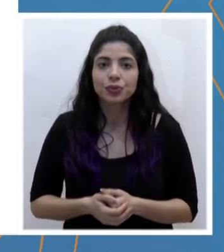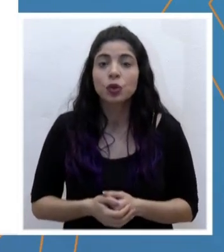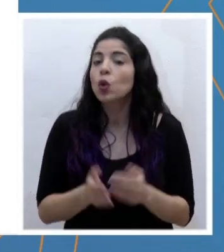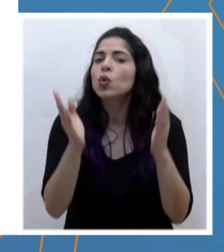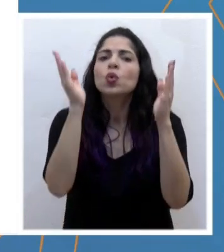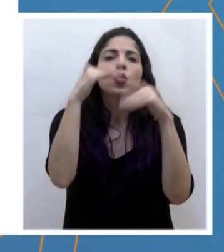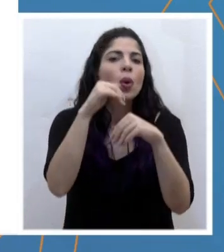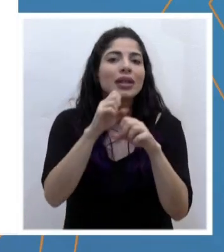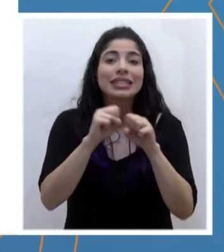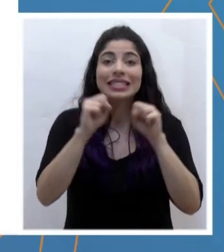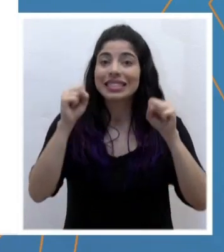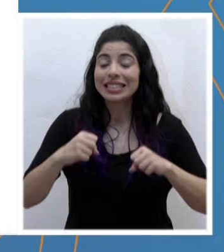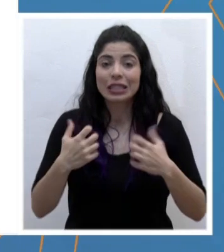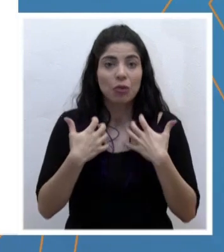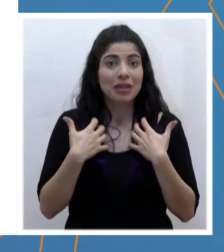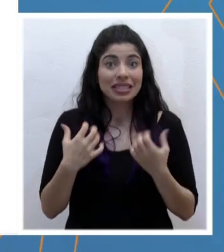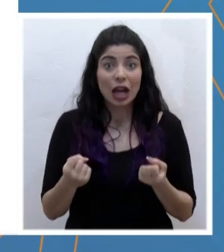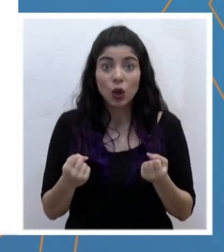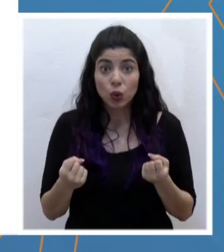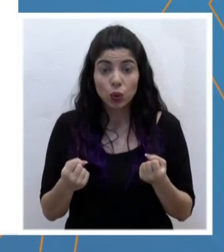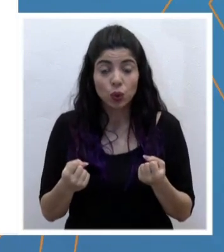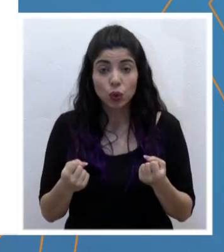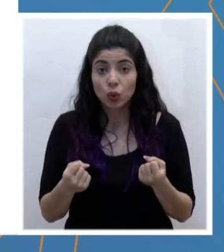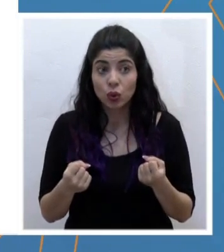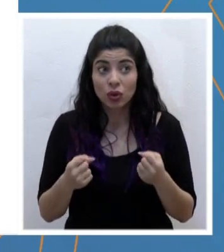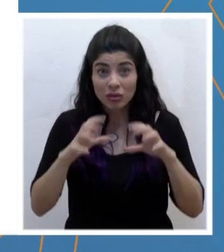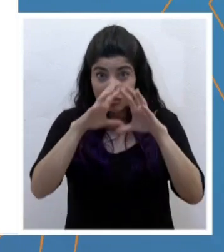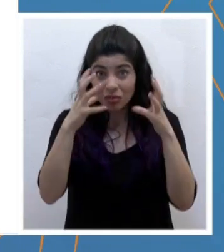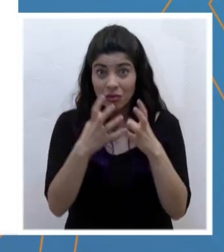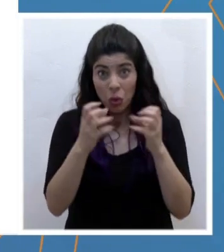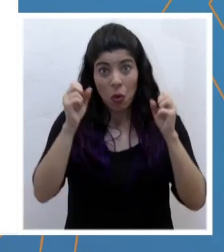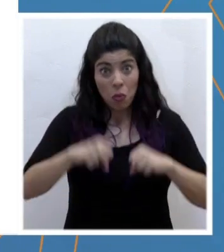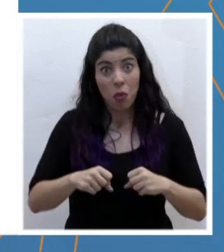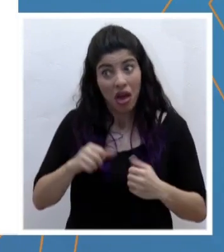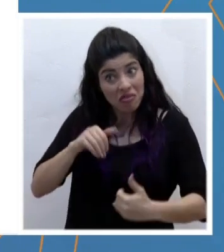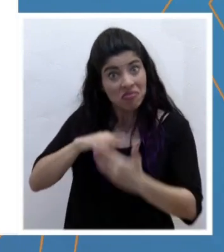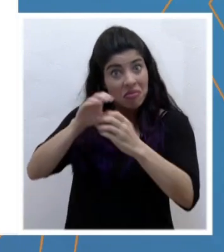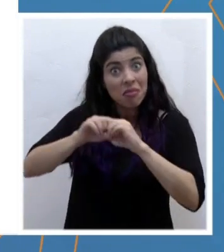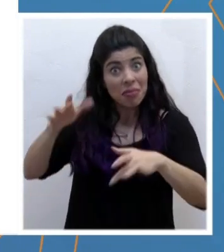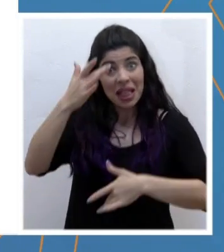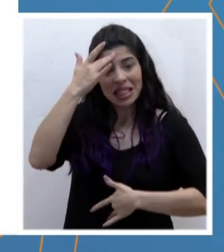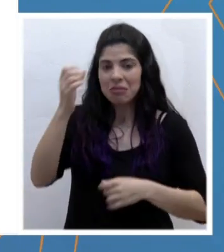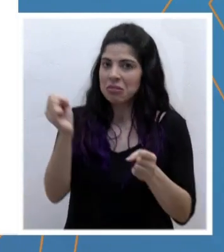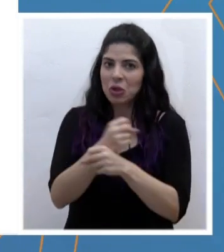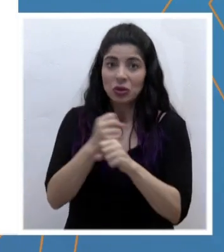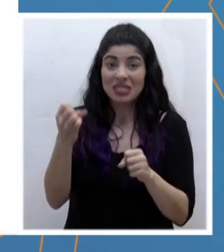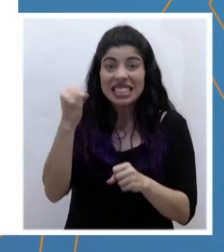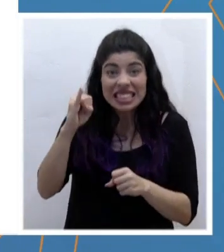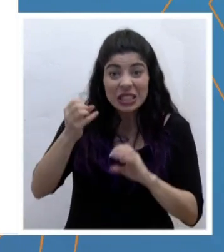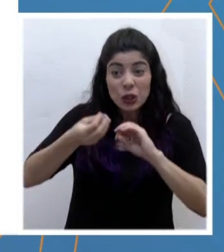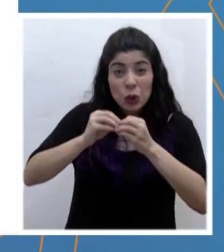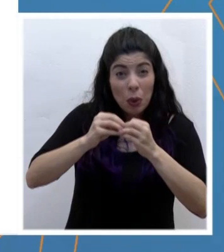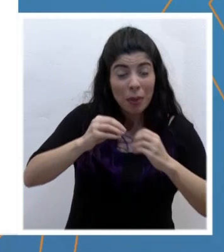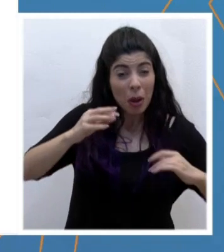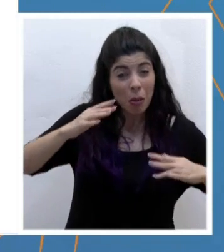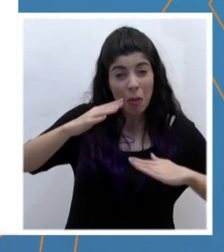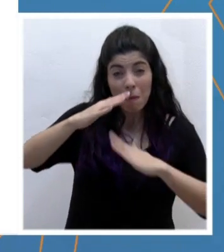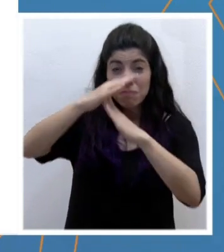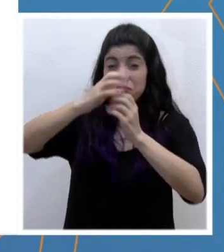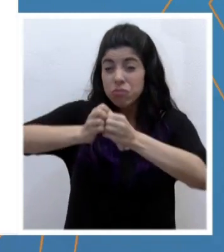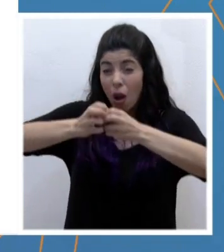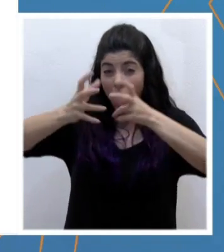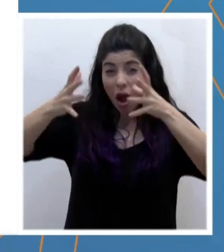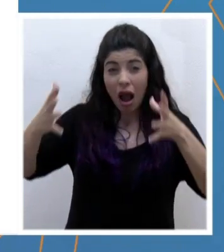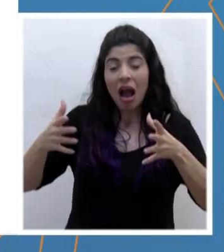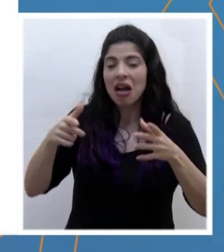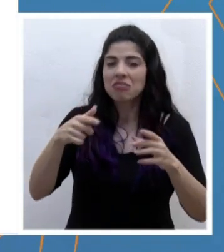No hay un sistema de salud que pueda soportar una pandemia cuando los números se vuelven exponenciales. Si bien